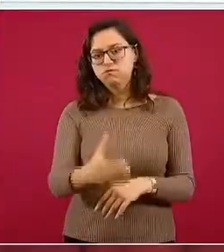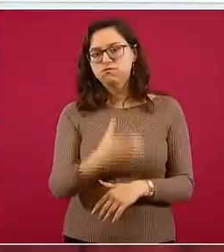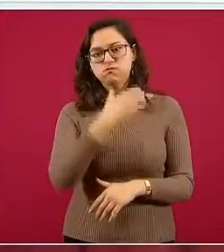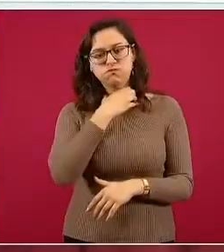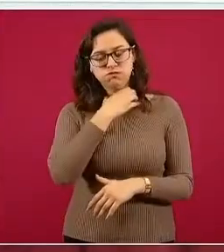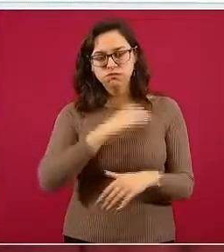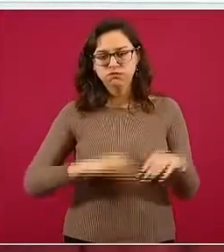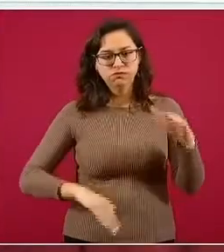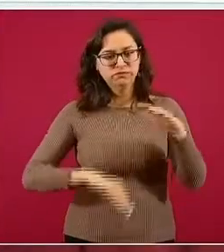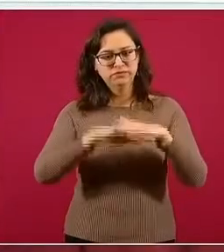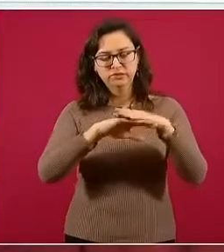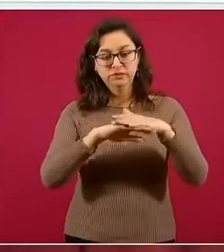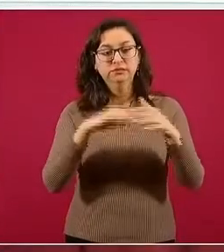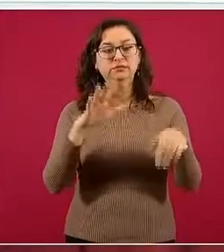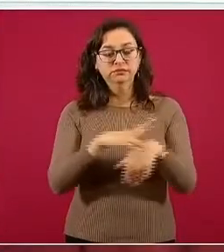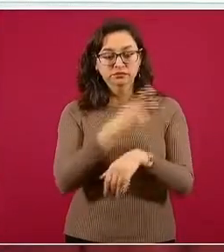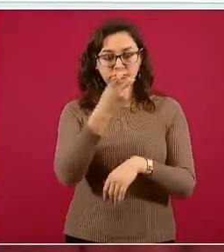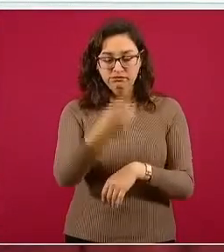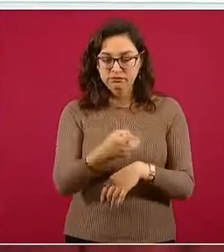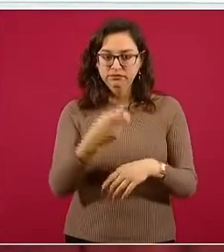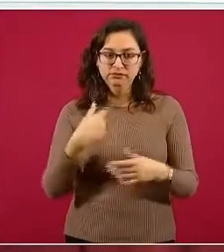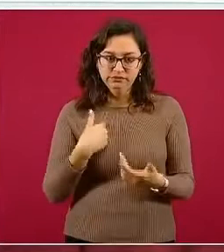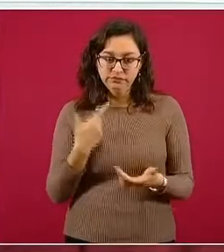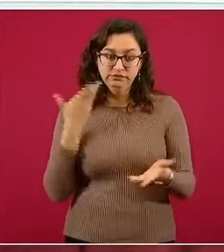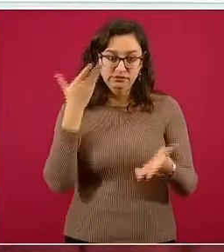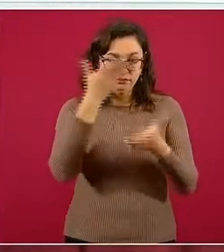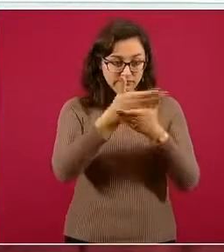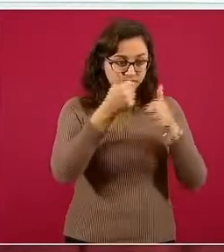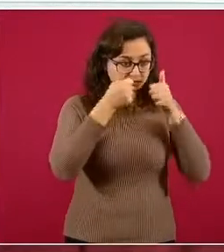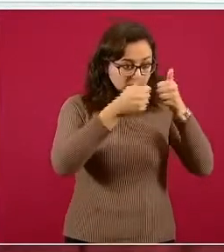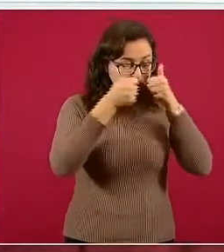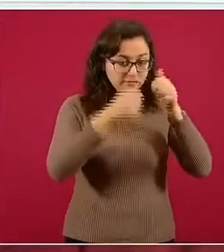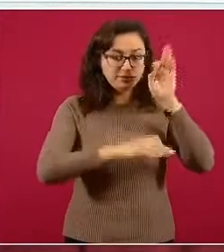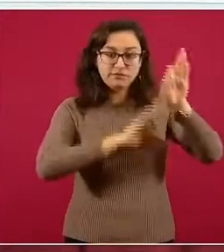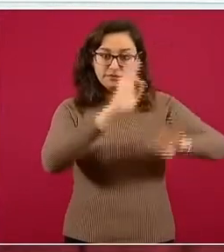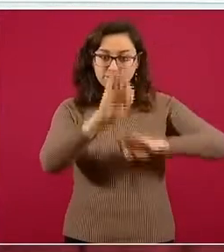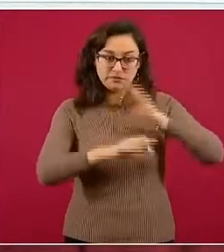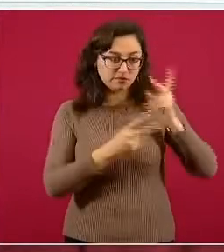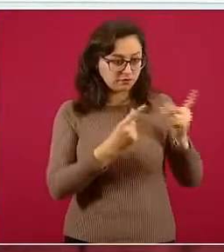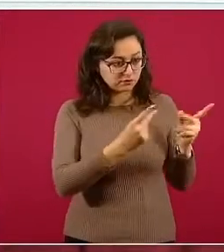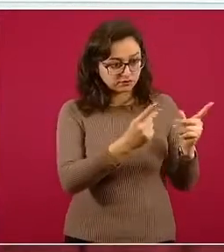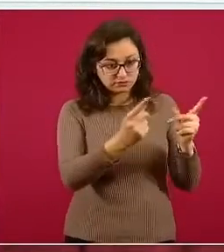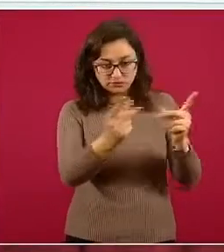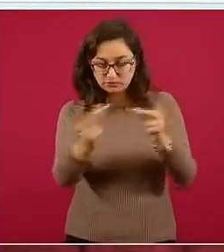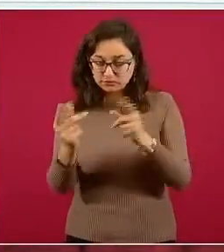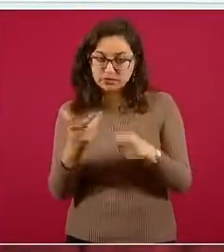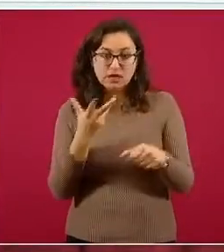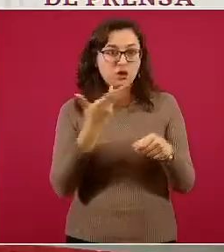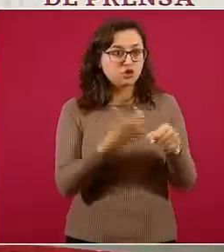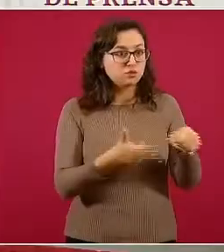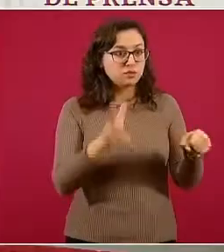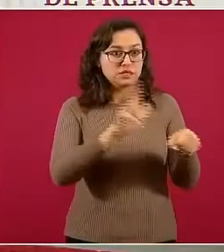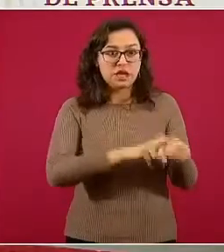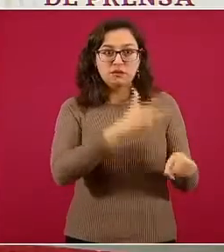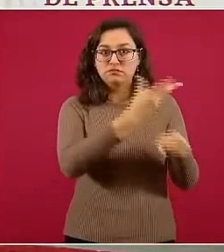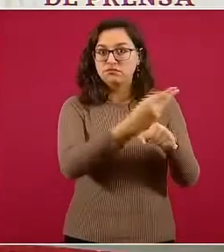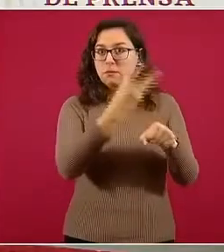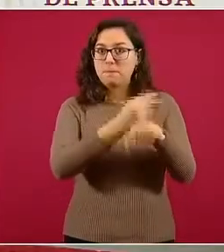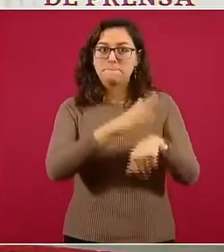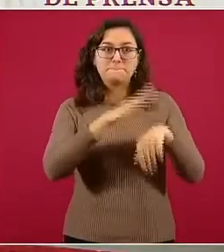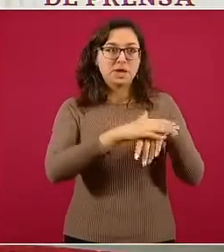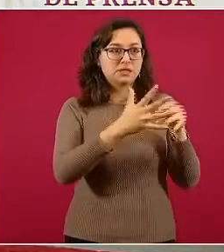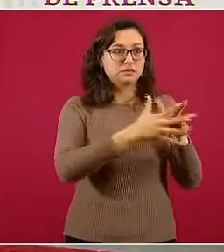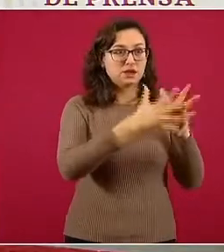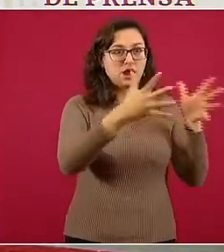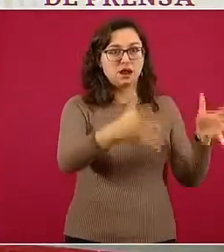lo que las acciones de reconversión y expansión hospitalaria deben de estar en la mayor actividad para evitar que este